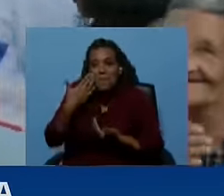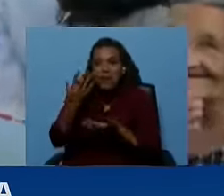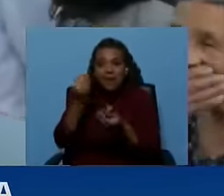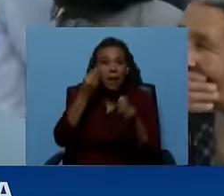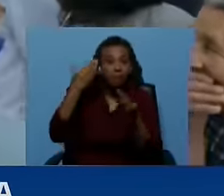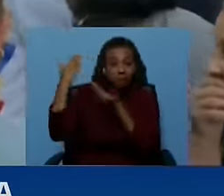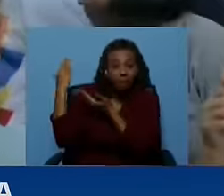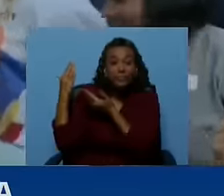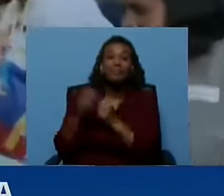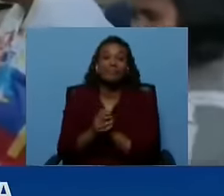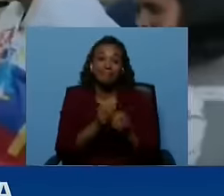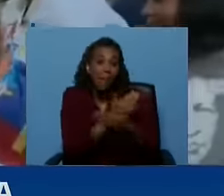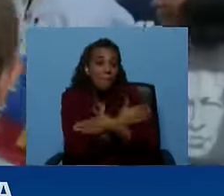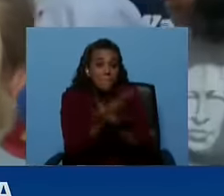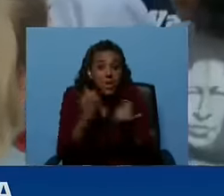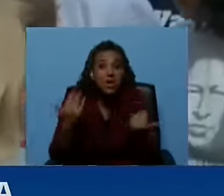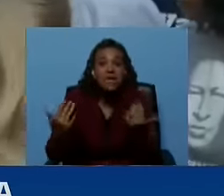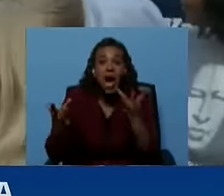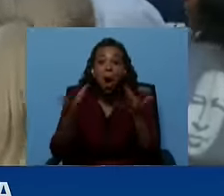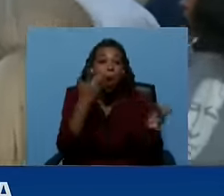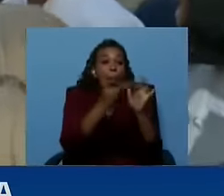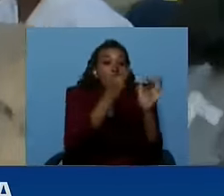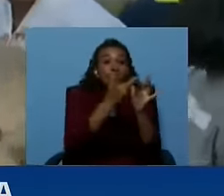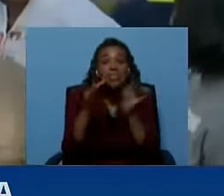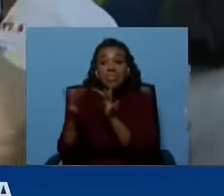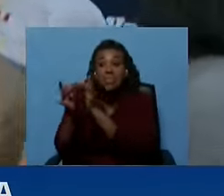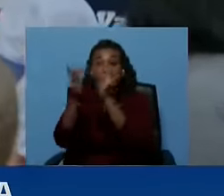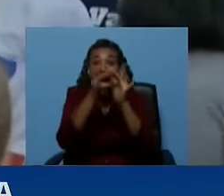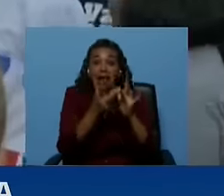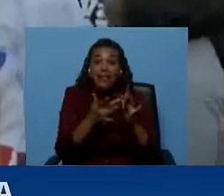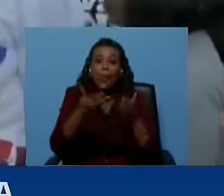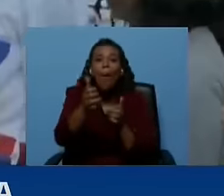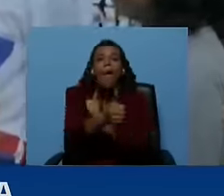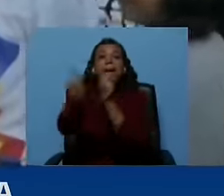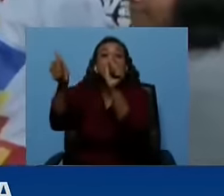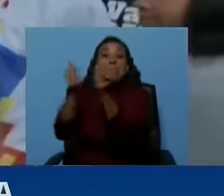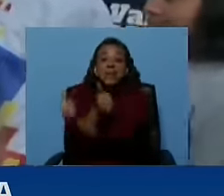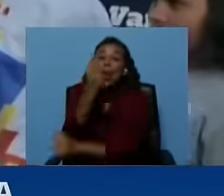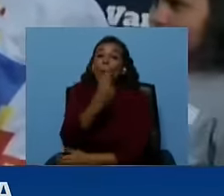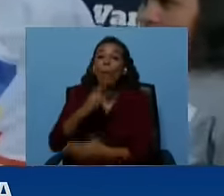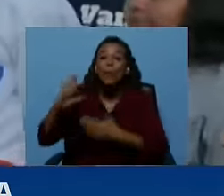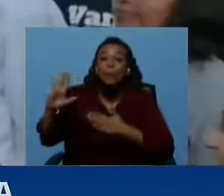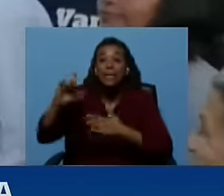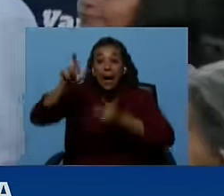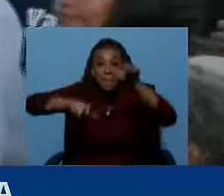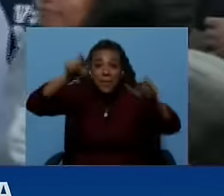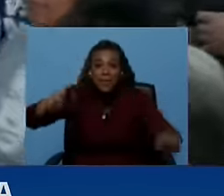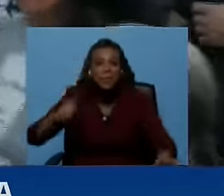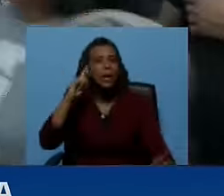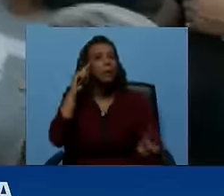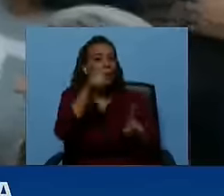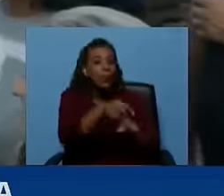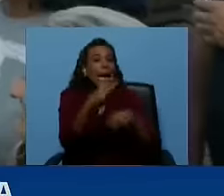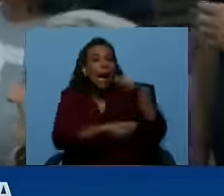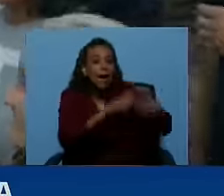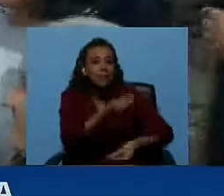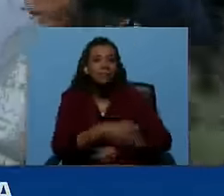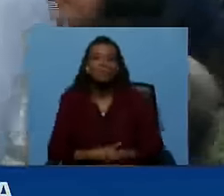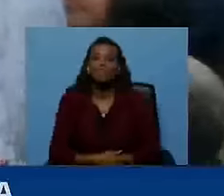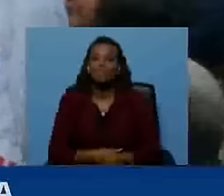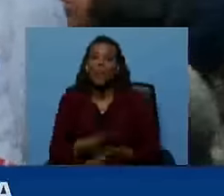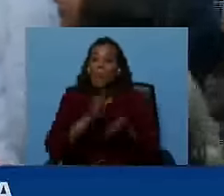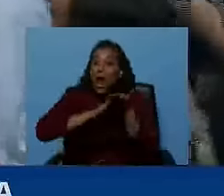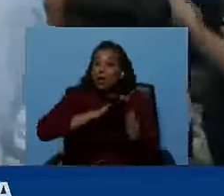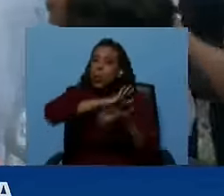el presidente de la república Y obviamente esto genera un mayor nivel de empatía y de compromiso de la gente con lo que se está tratando de hacer que para